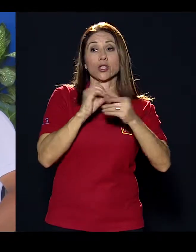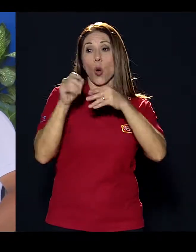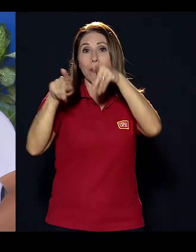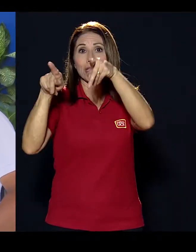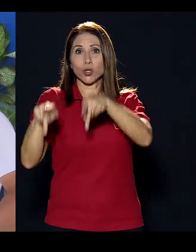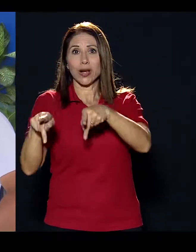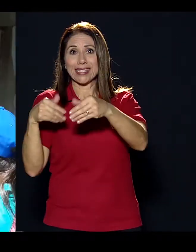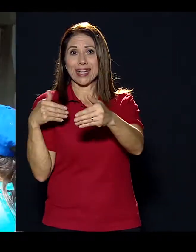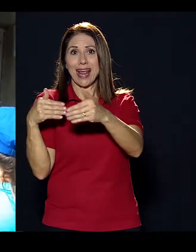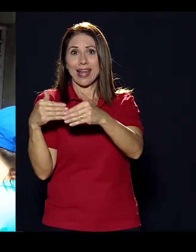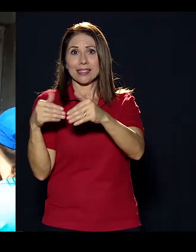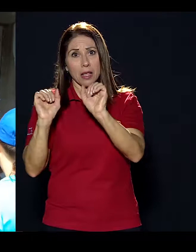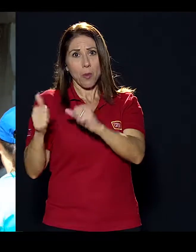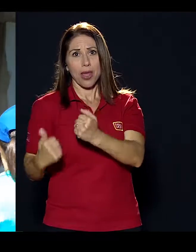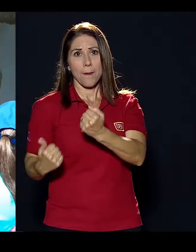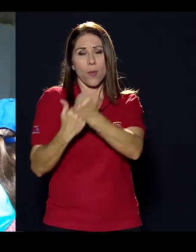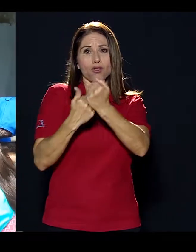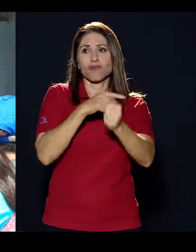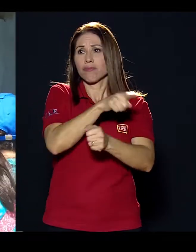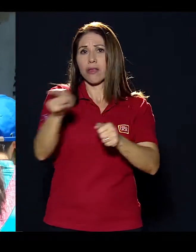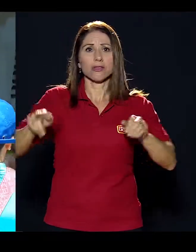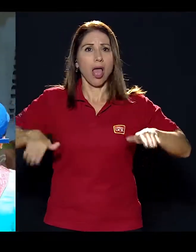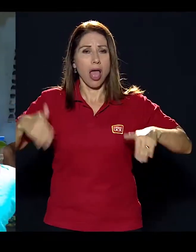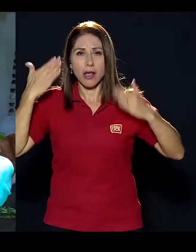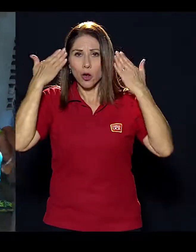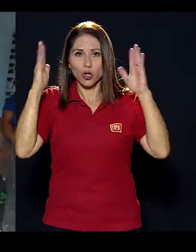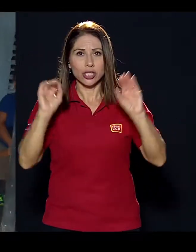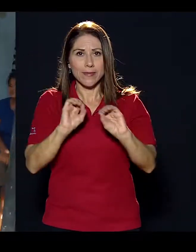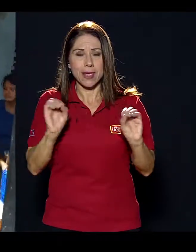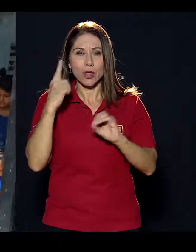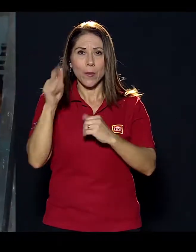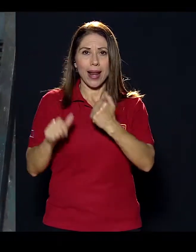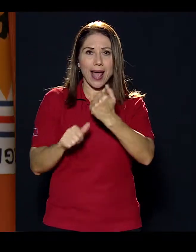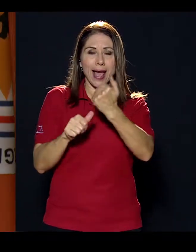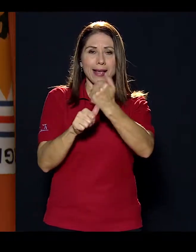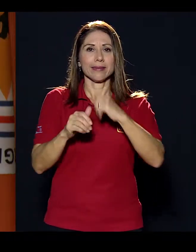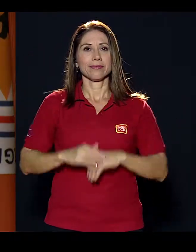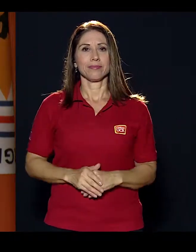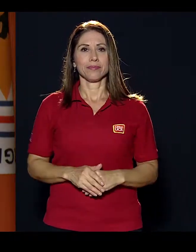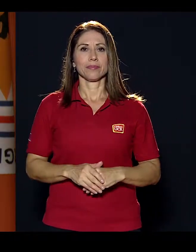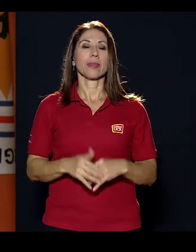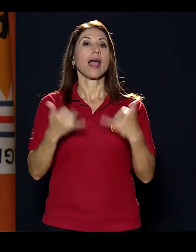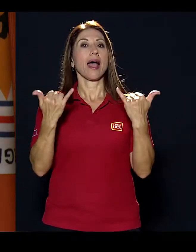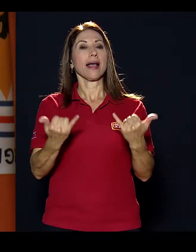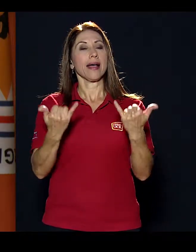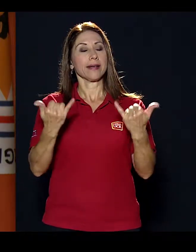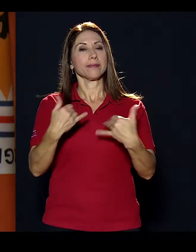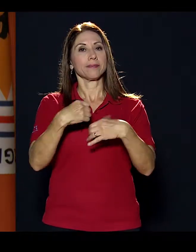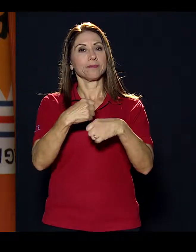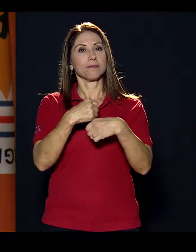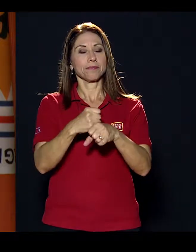pueden servir de apoyo no cuentan con el conocimiento para asistirles. Se están generando